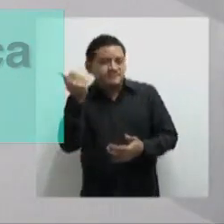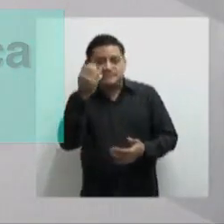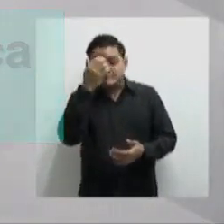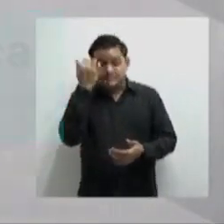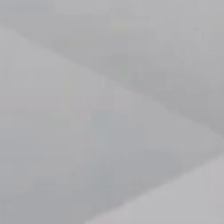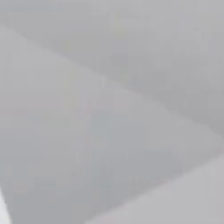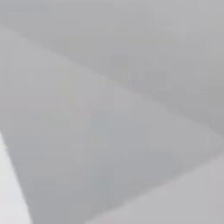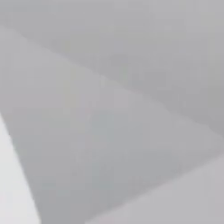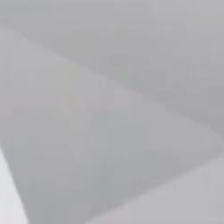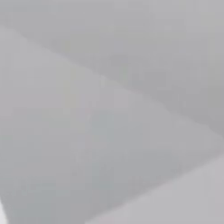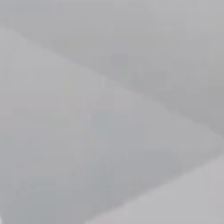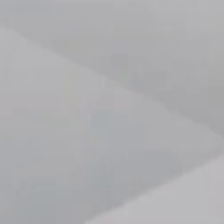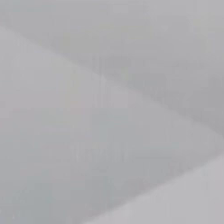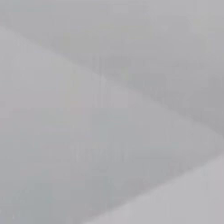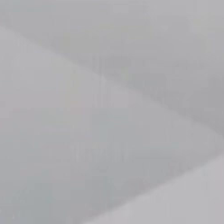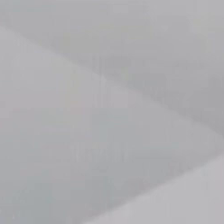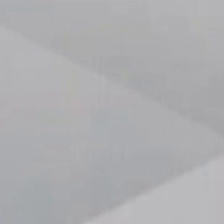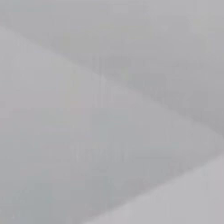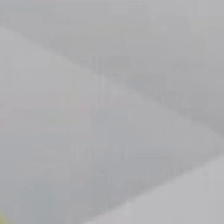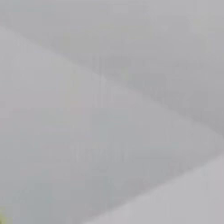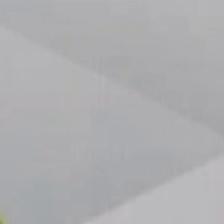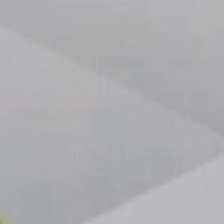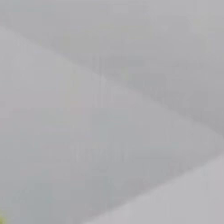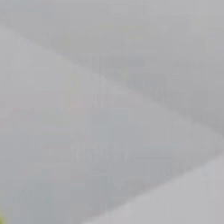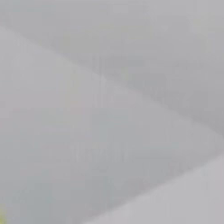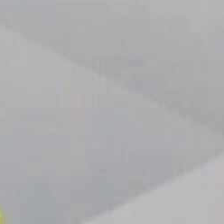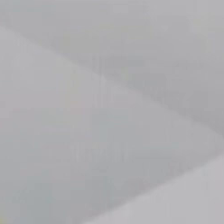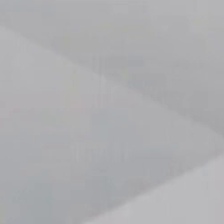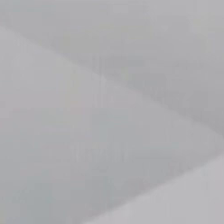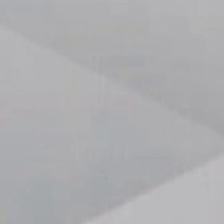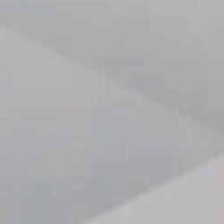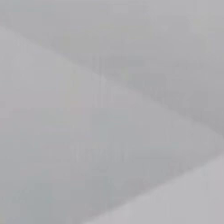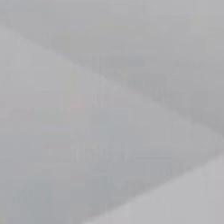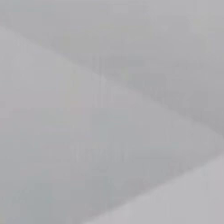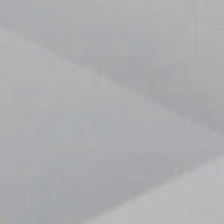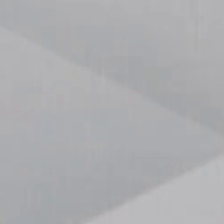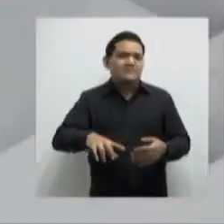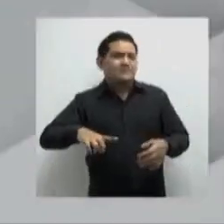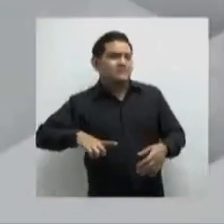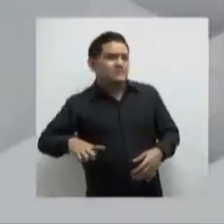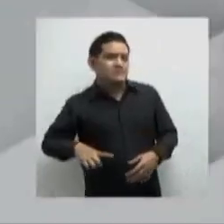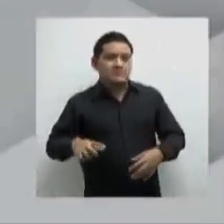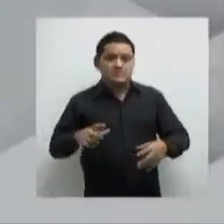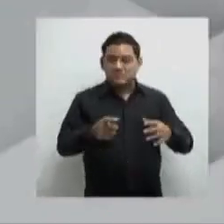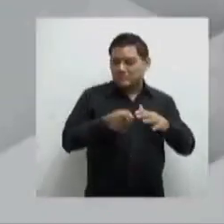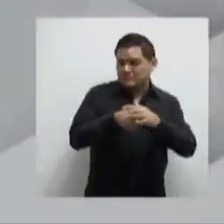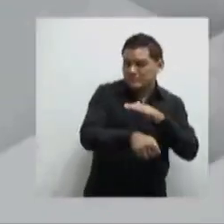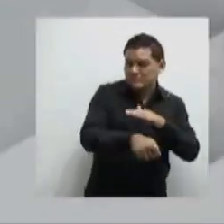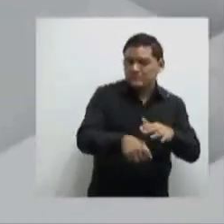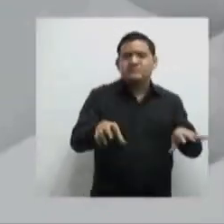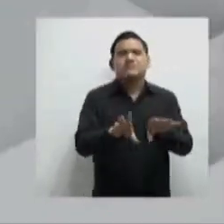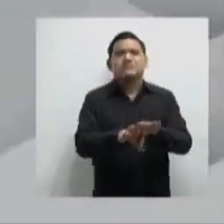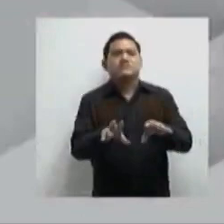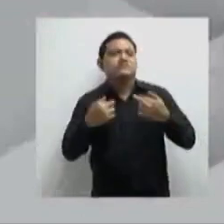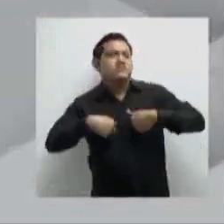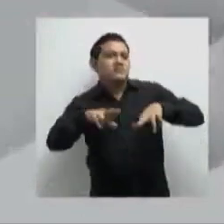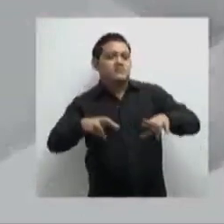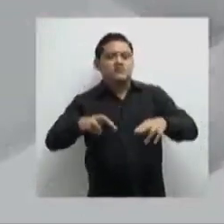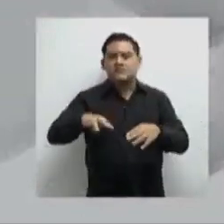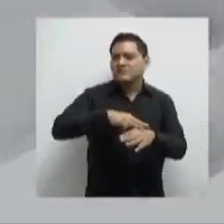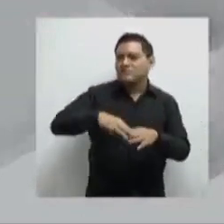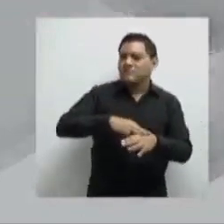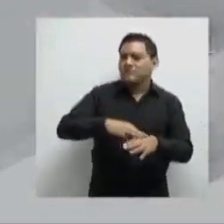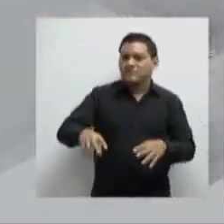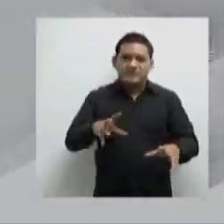intervención en el debate televisado por TVT que se elevarán los salarios de todos los trabajadores del gobierno del Estado para que mejoren